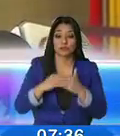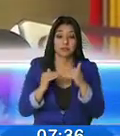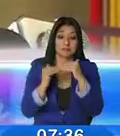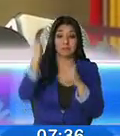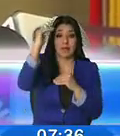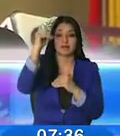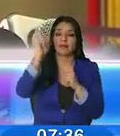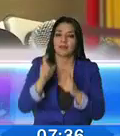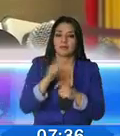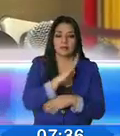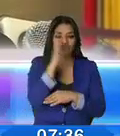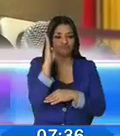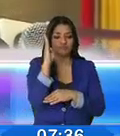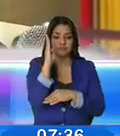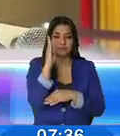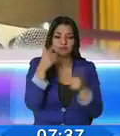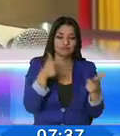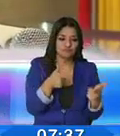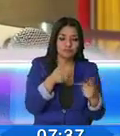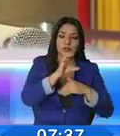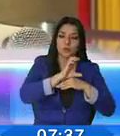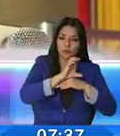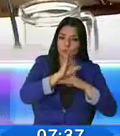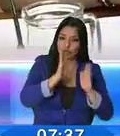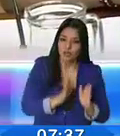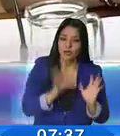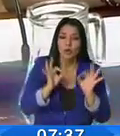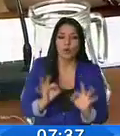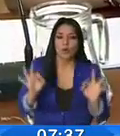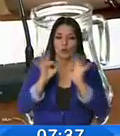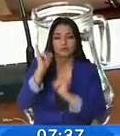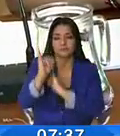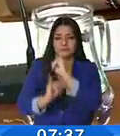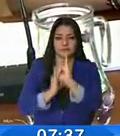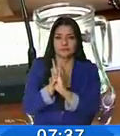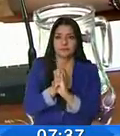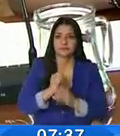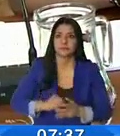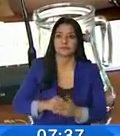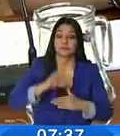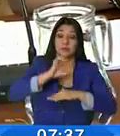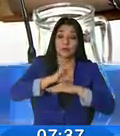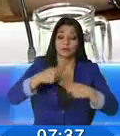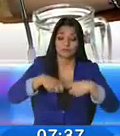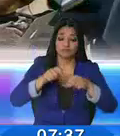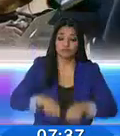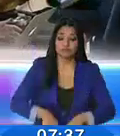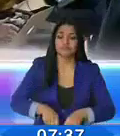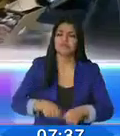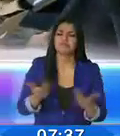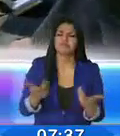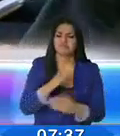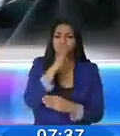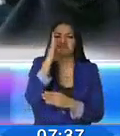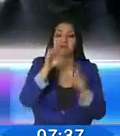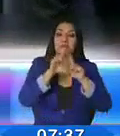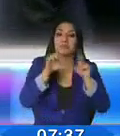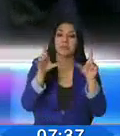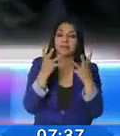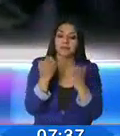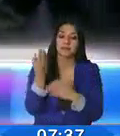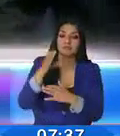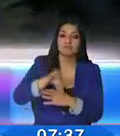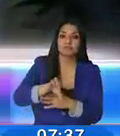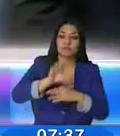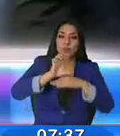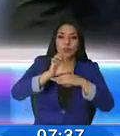que debe haber arbitrajes ya sea nacional o internacional. Con esto el país podrá firmar tratados de arbitraje con las empresas que busquen invertir